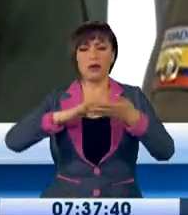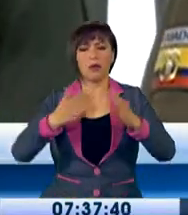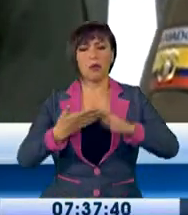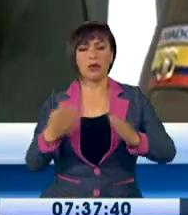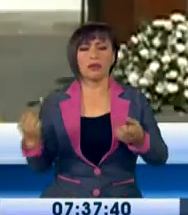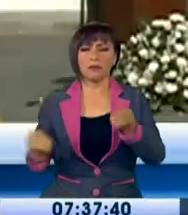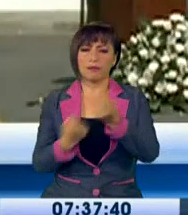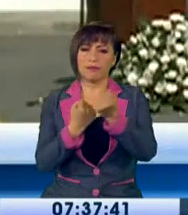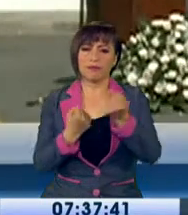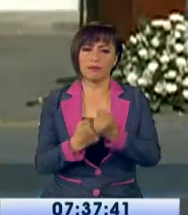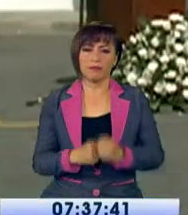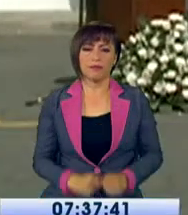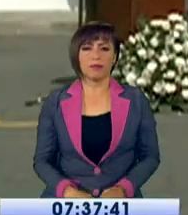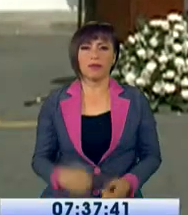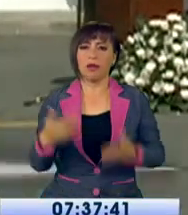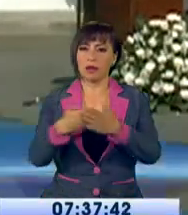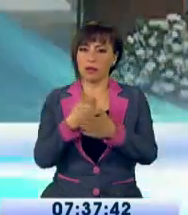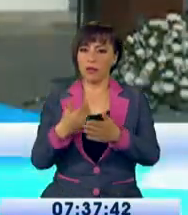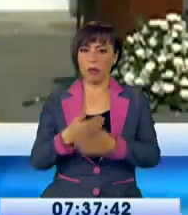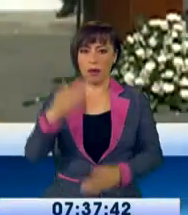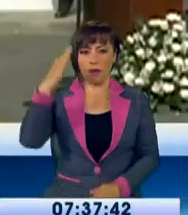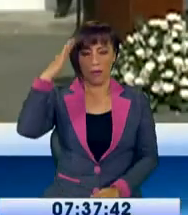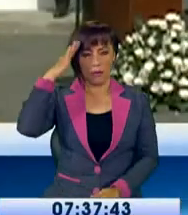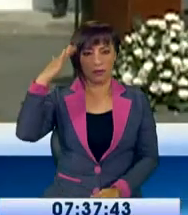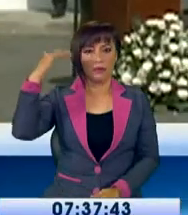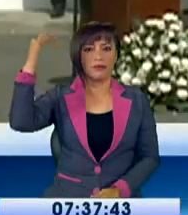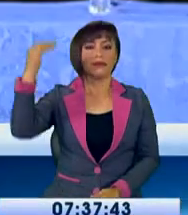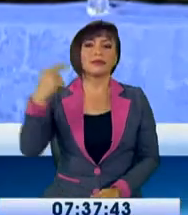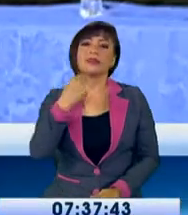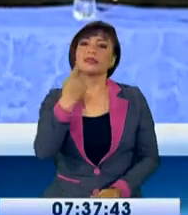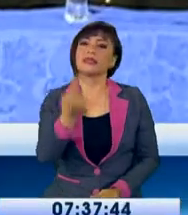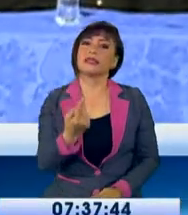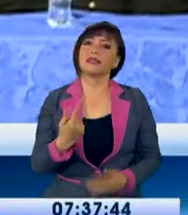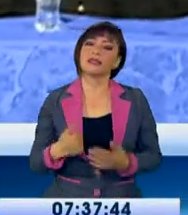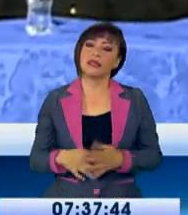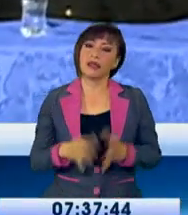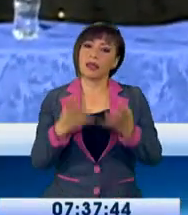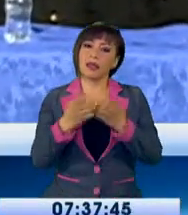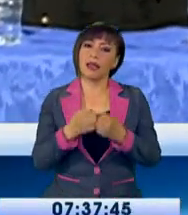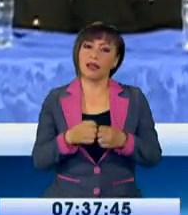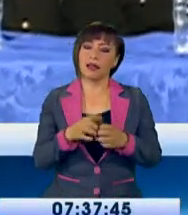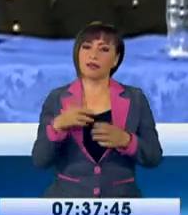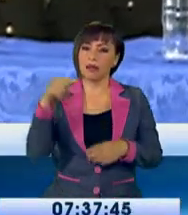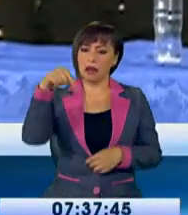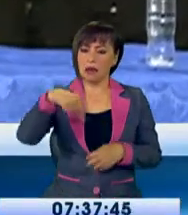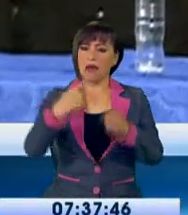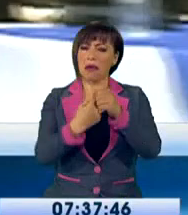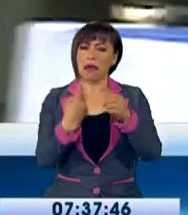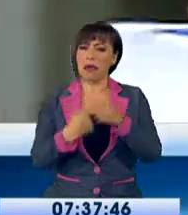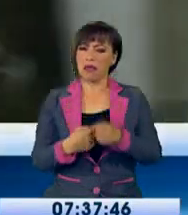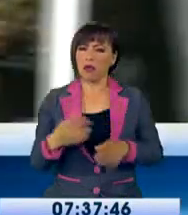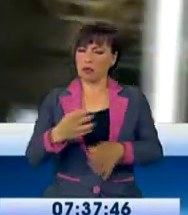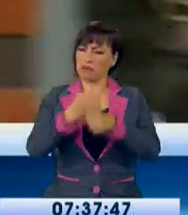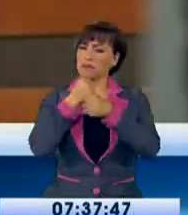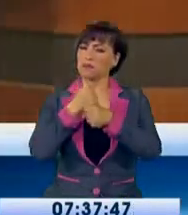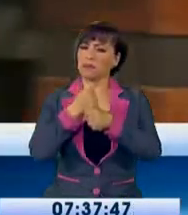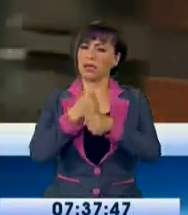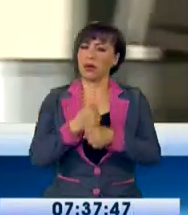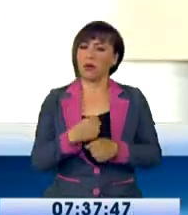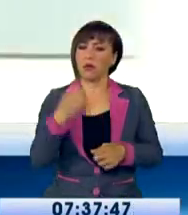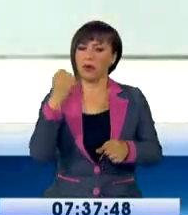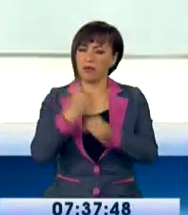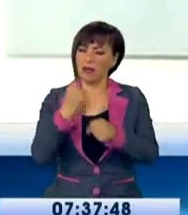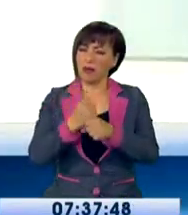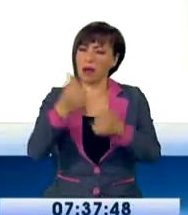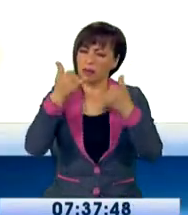vivir en paz. El nuevo comandante del DMQ destacó que la capital está entre las ciudades más seguras de la región y que el trabajo va a